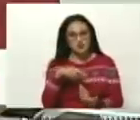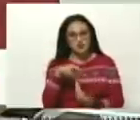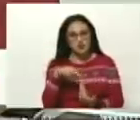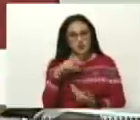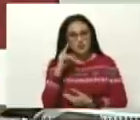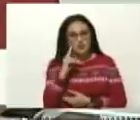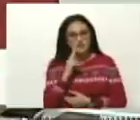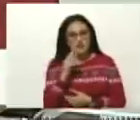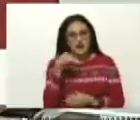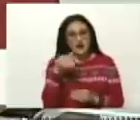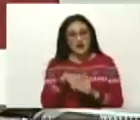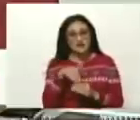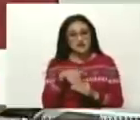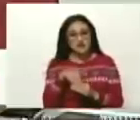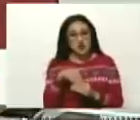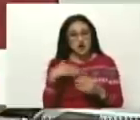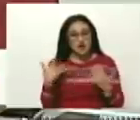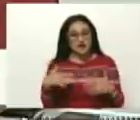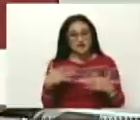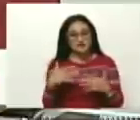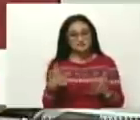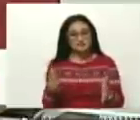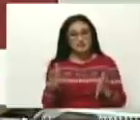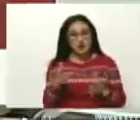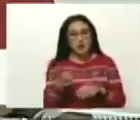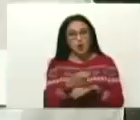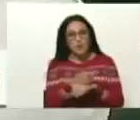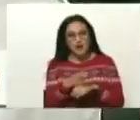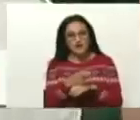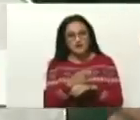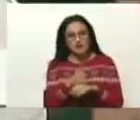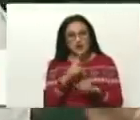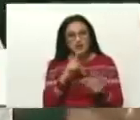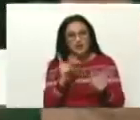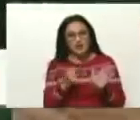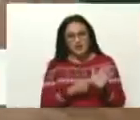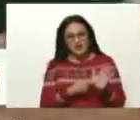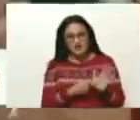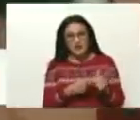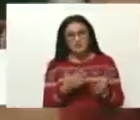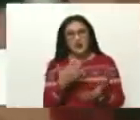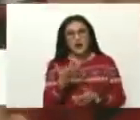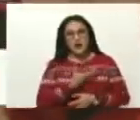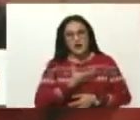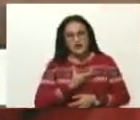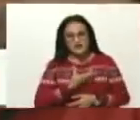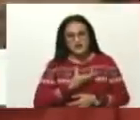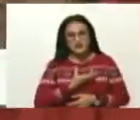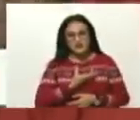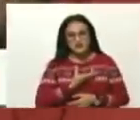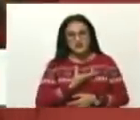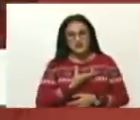las megaelecciones que se hicieron, ¿no? Donde tuvimos las gobernaciones, las alcaldías,